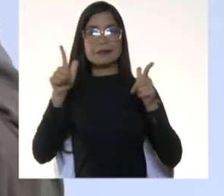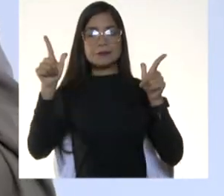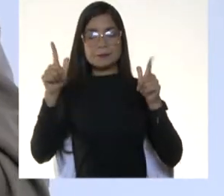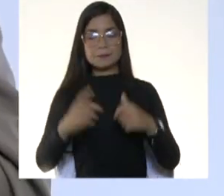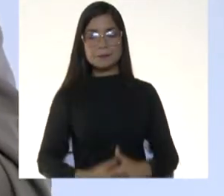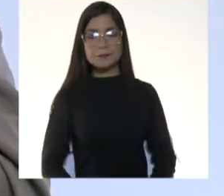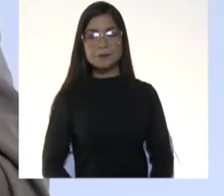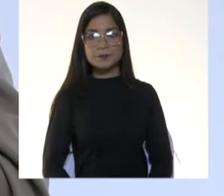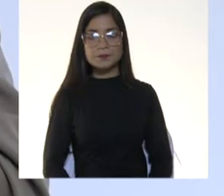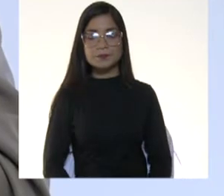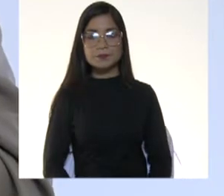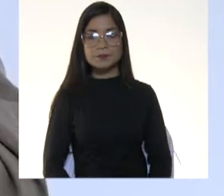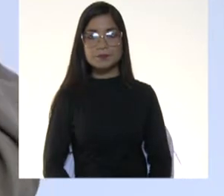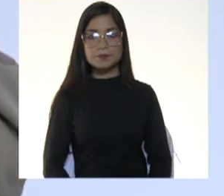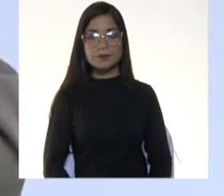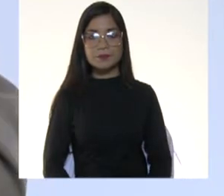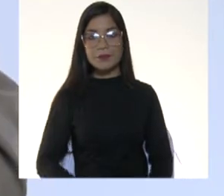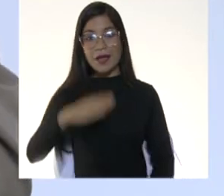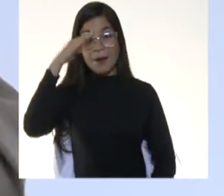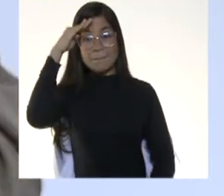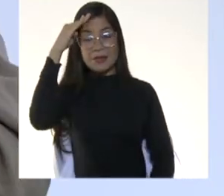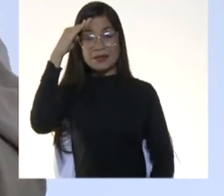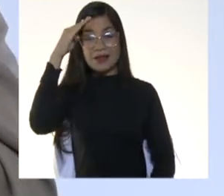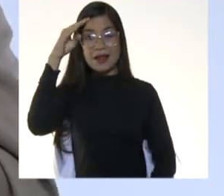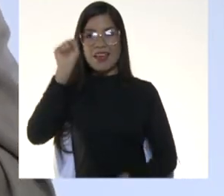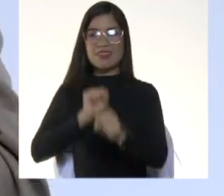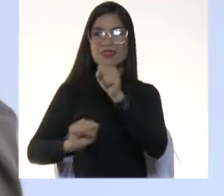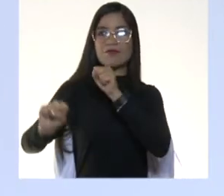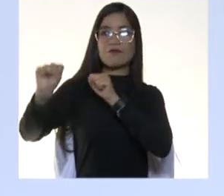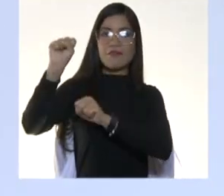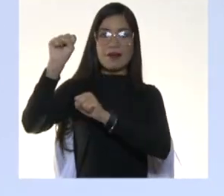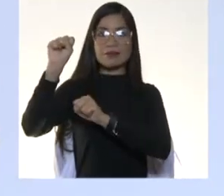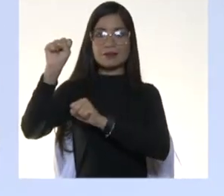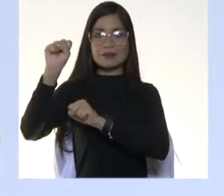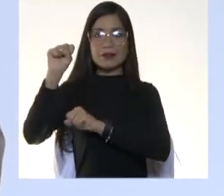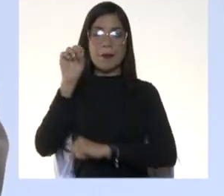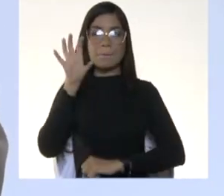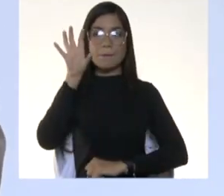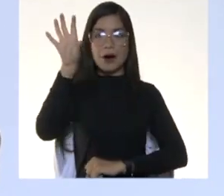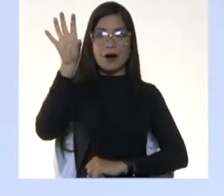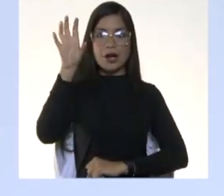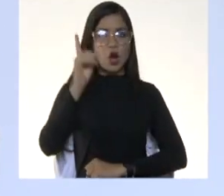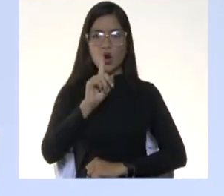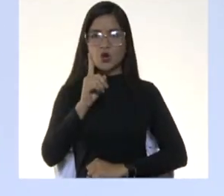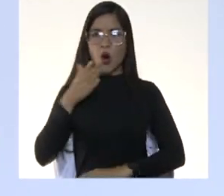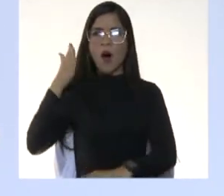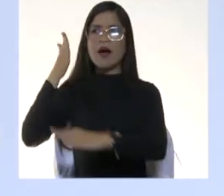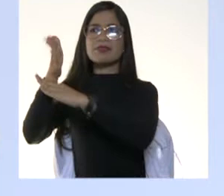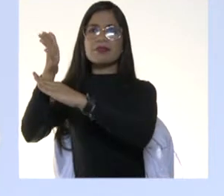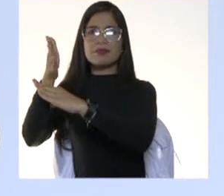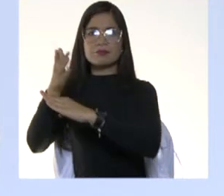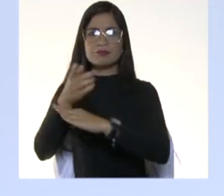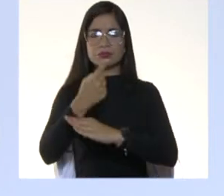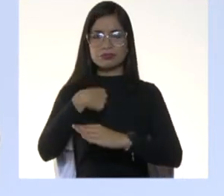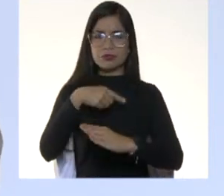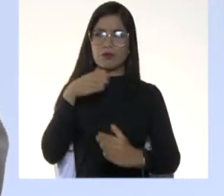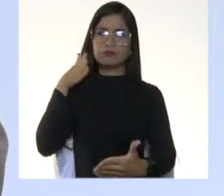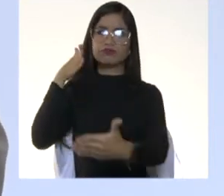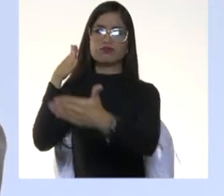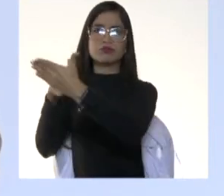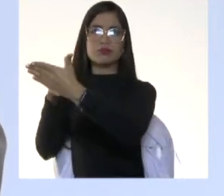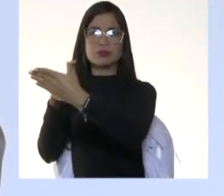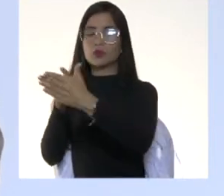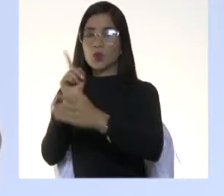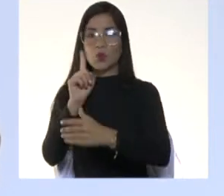desde la defensa, desde la patria, no desde el ataque, como se vincula muchas veces a nuestra patria, pues, y que tenemos